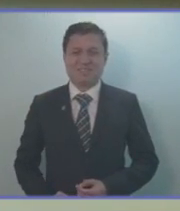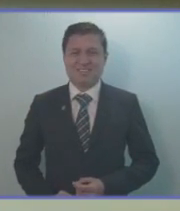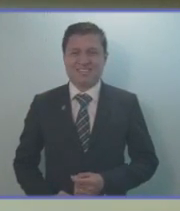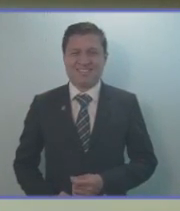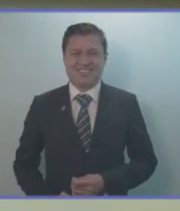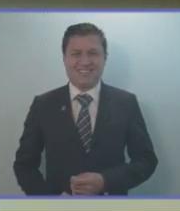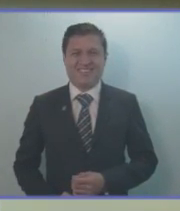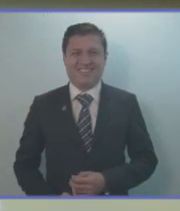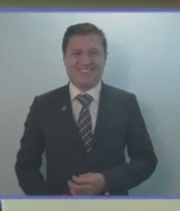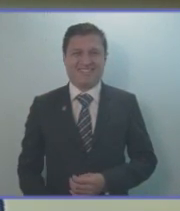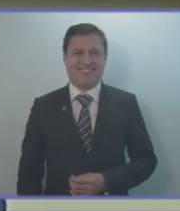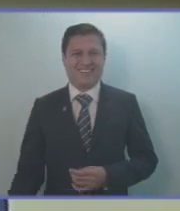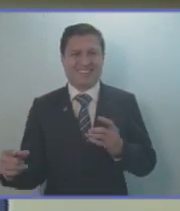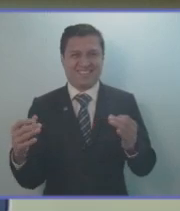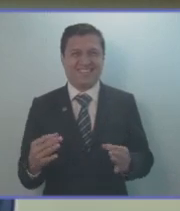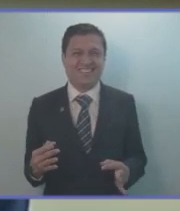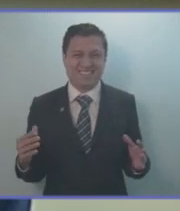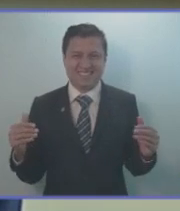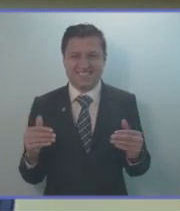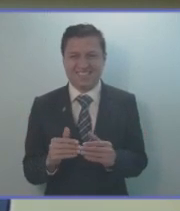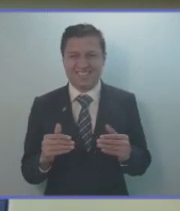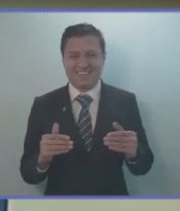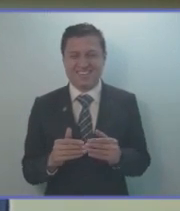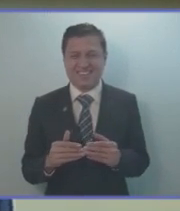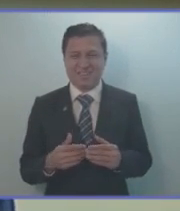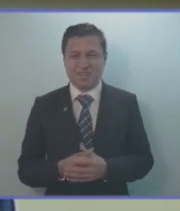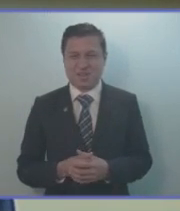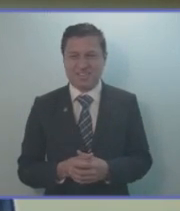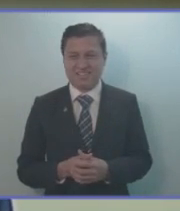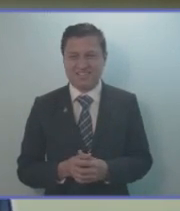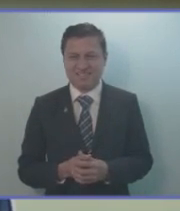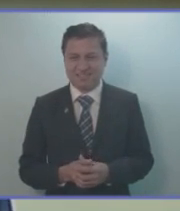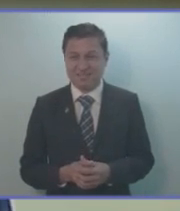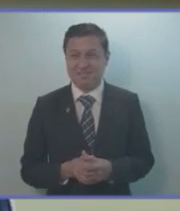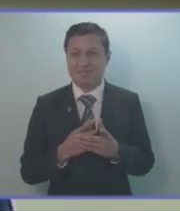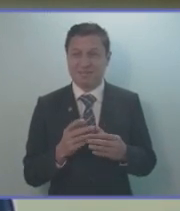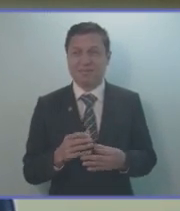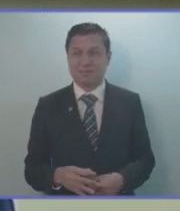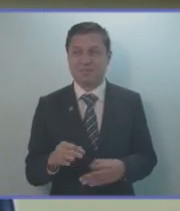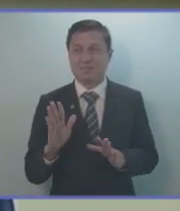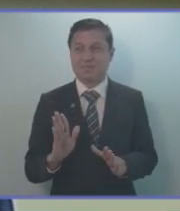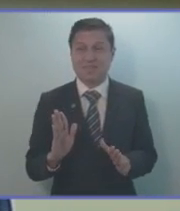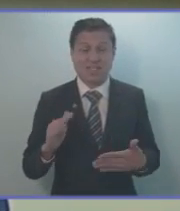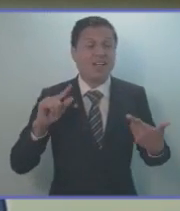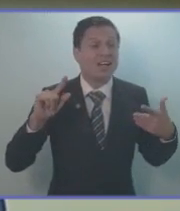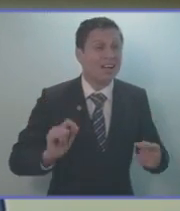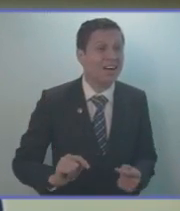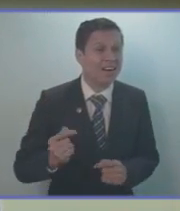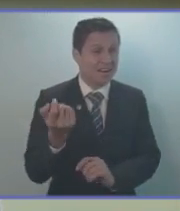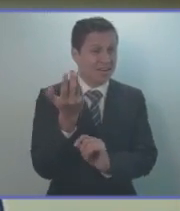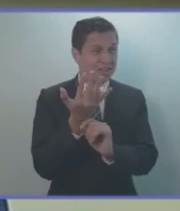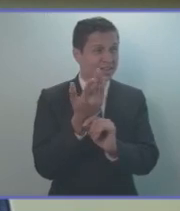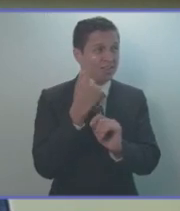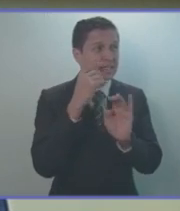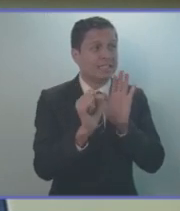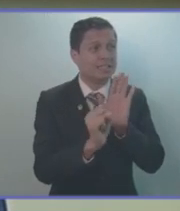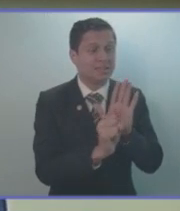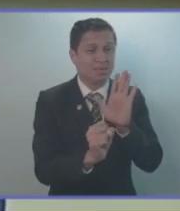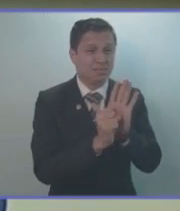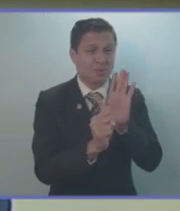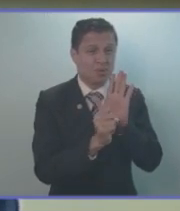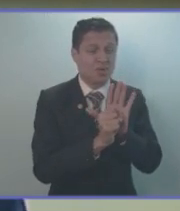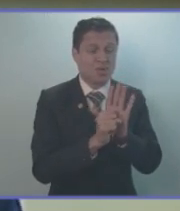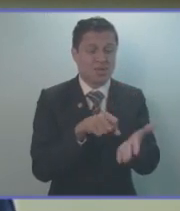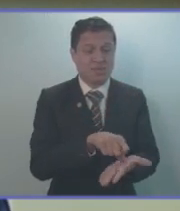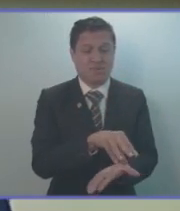pueblo y poner en concurso con todo el pueblo la antorcha que va a ser el símbolo de San